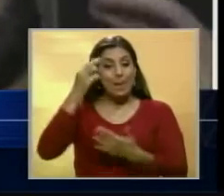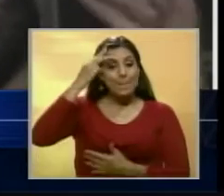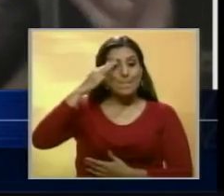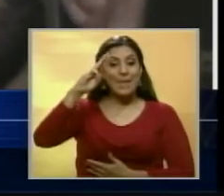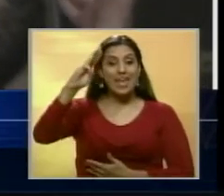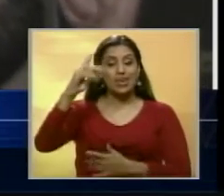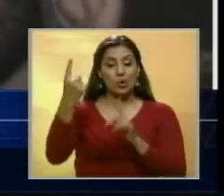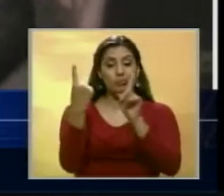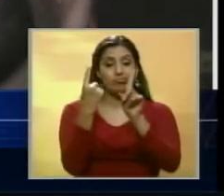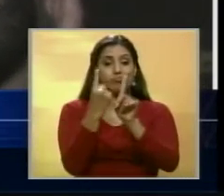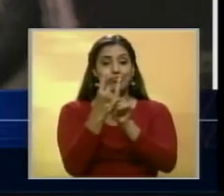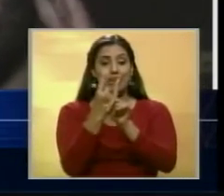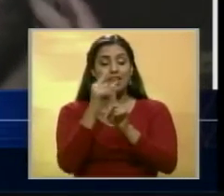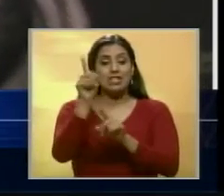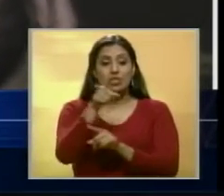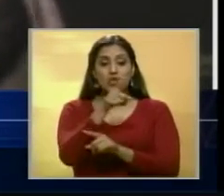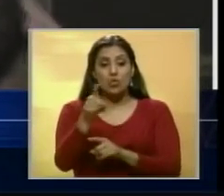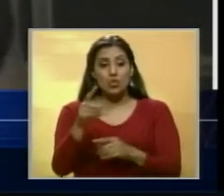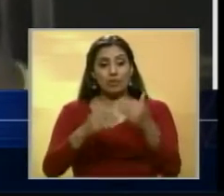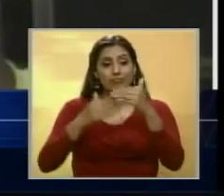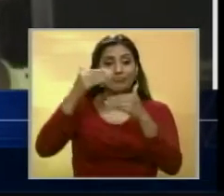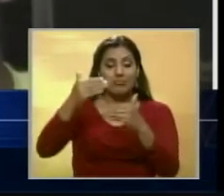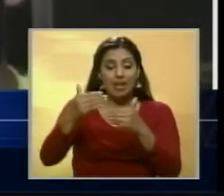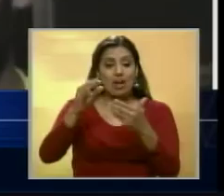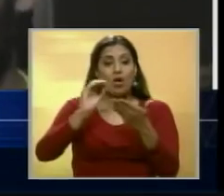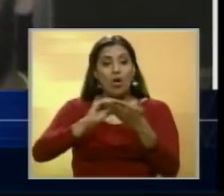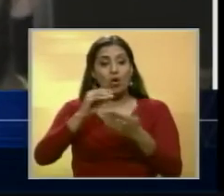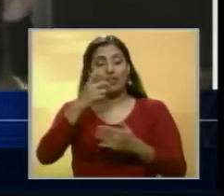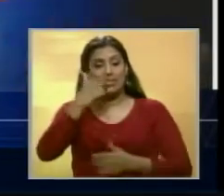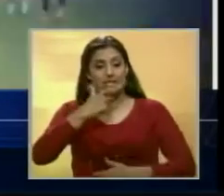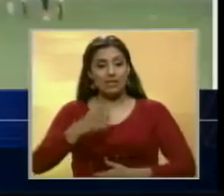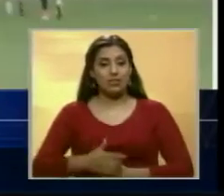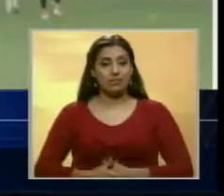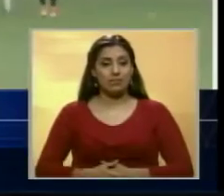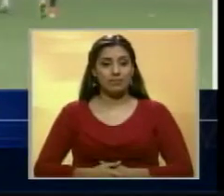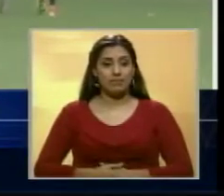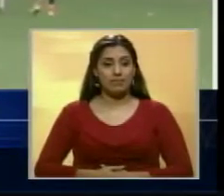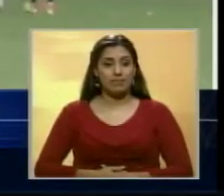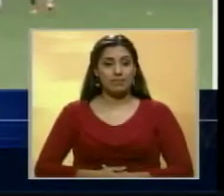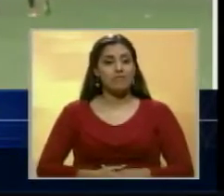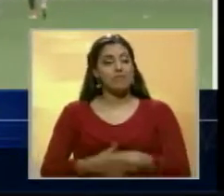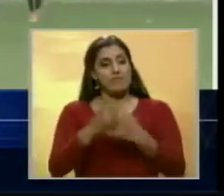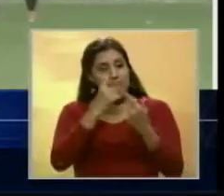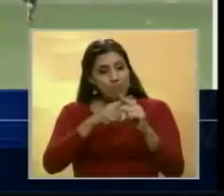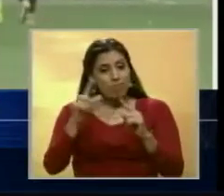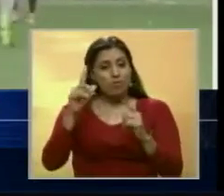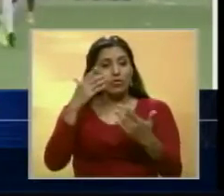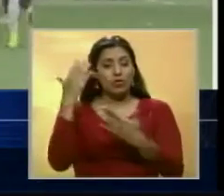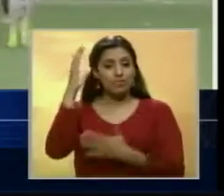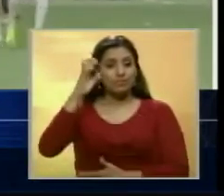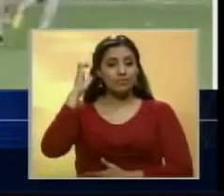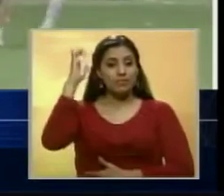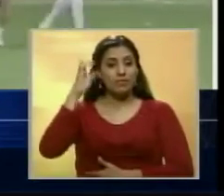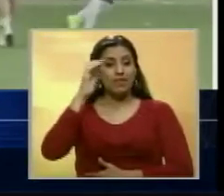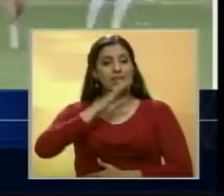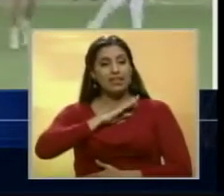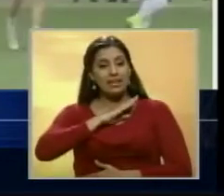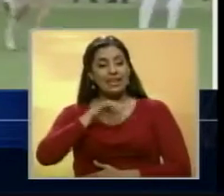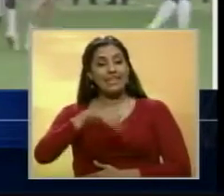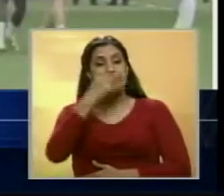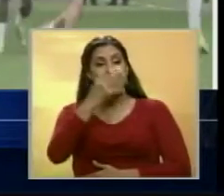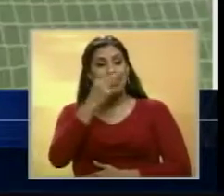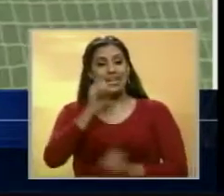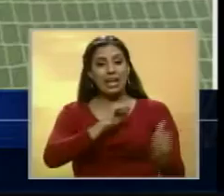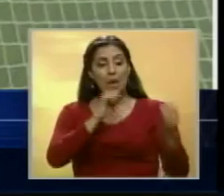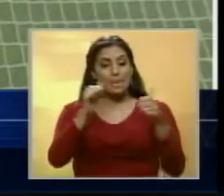mexicana que veremos si hoy se clasifica o no, sino encararlo de la forma más seria posible. Pasamos al viejo continente contándoles que esta tarde